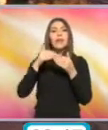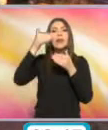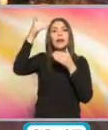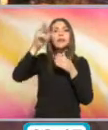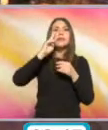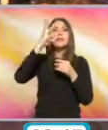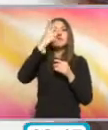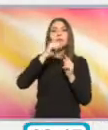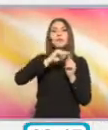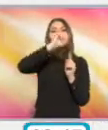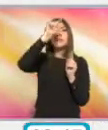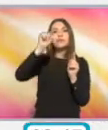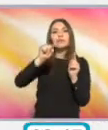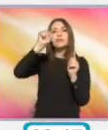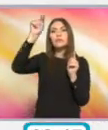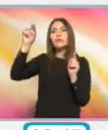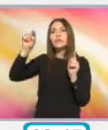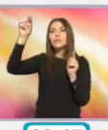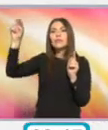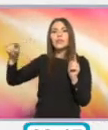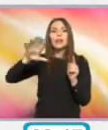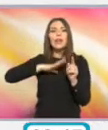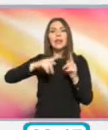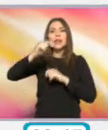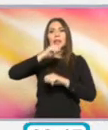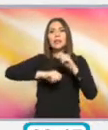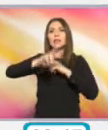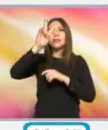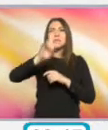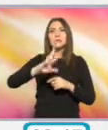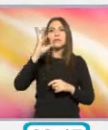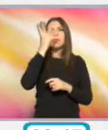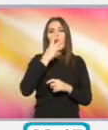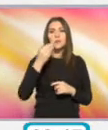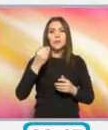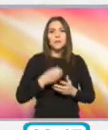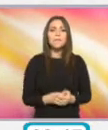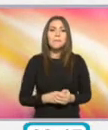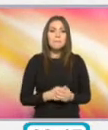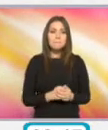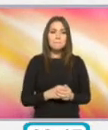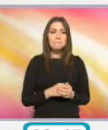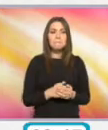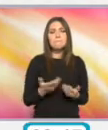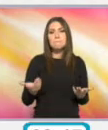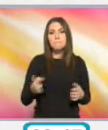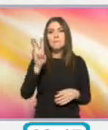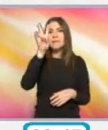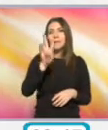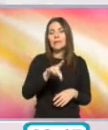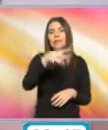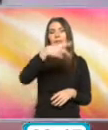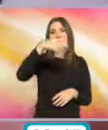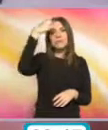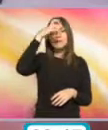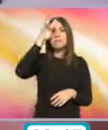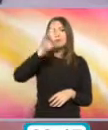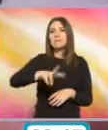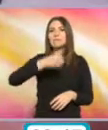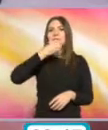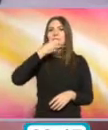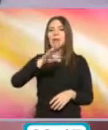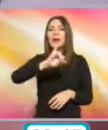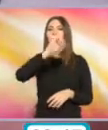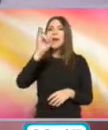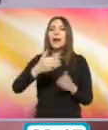restaurante increíble y en los acueductos hay tiendas. Está muy bonito. Así es. Qué Entonces, bonito. bueno, pues la verdad ahora sí que una experiencia única. Creo que nunca se ha visto